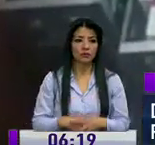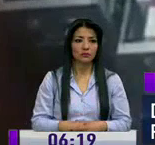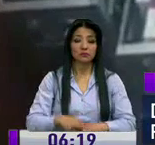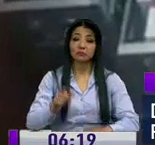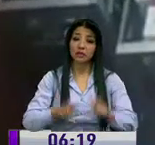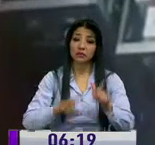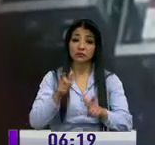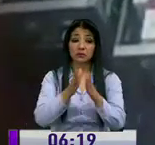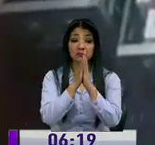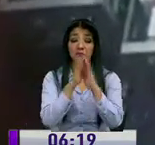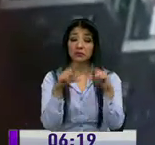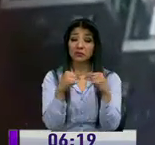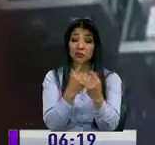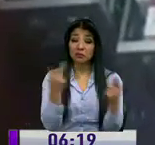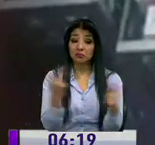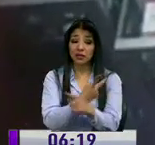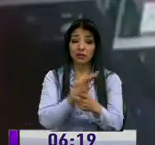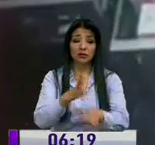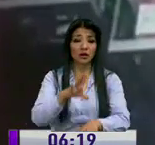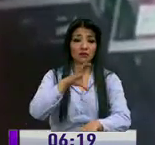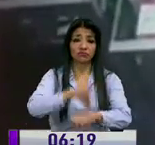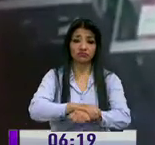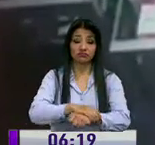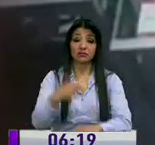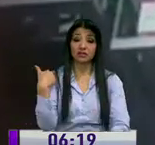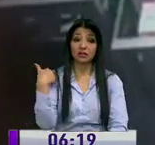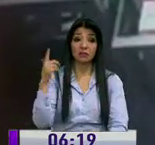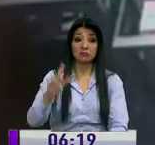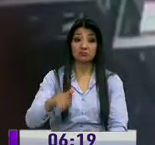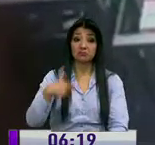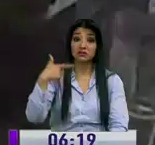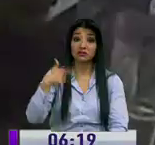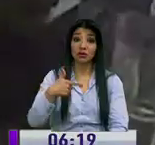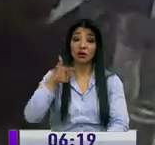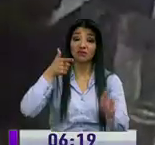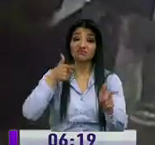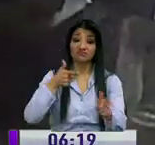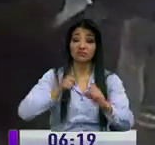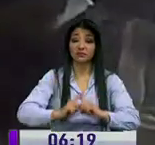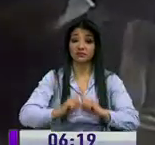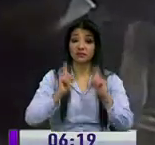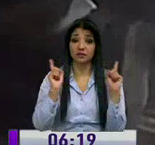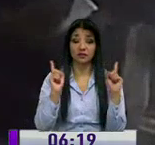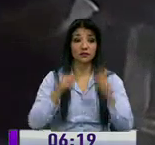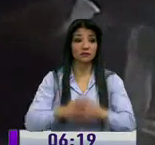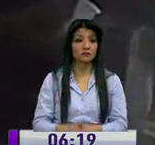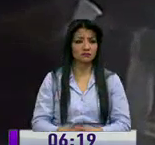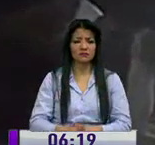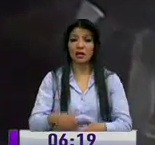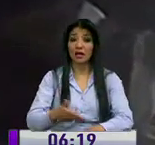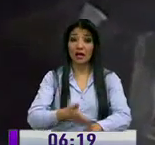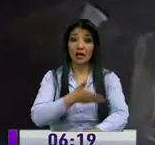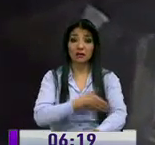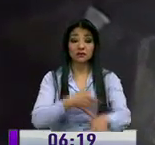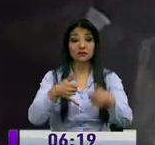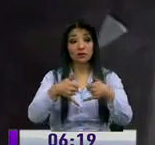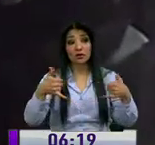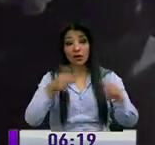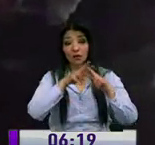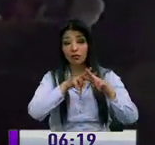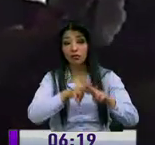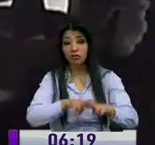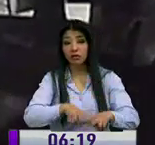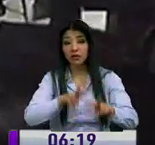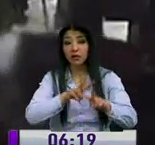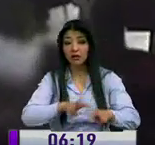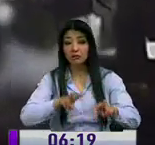estas agrupaciones selectivas que portan desde pistolas y hasta revólveres y se presume que estudian detalladamente a sus víctimas,